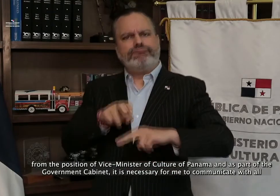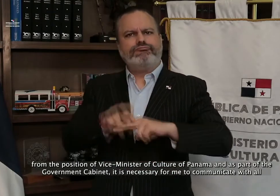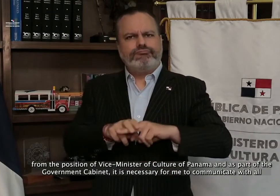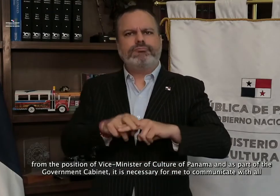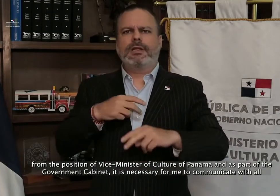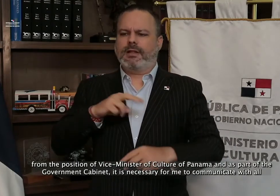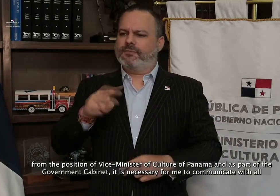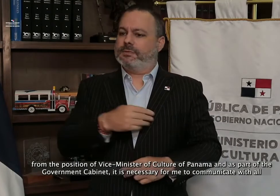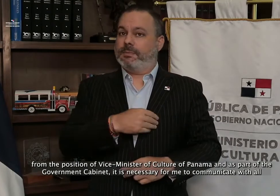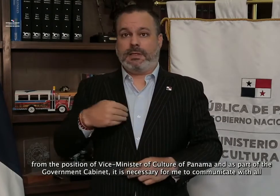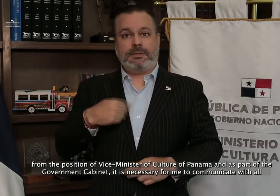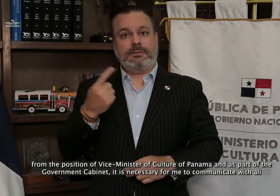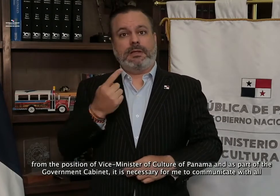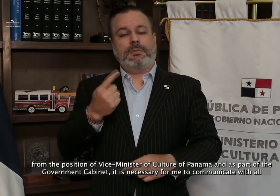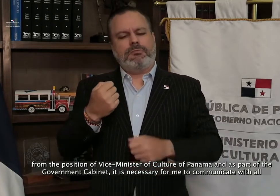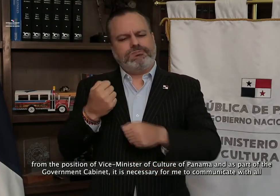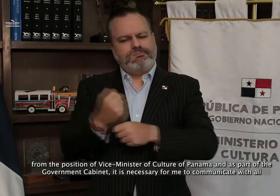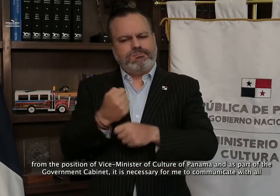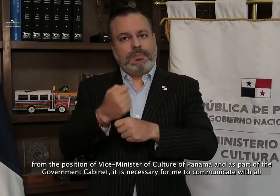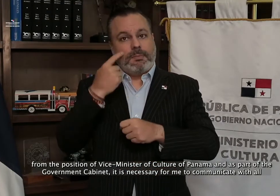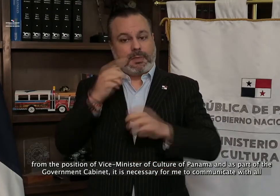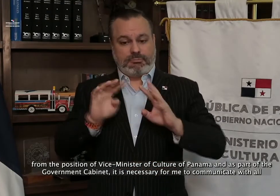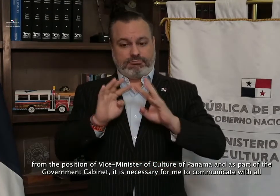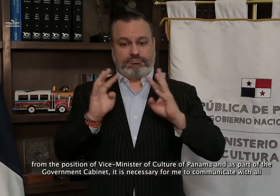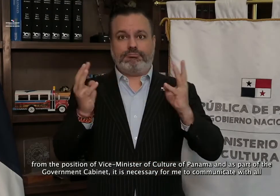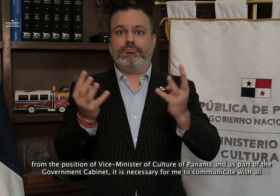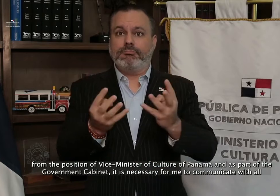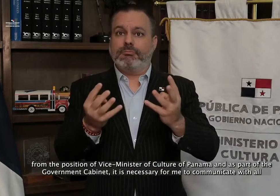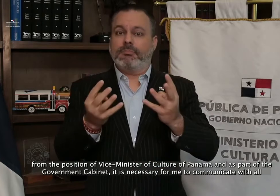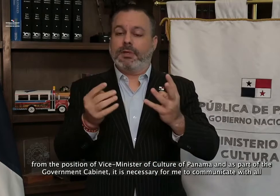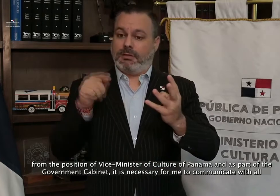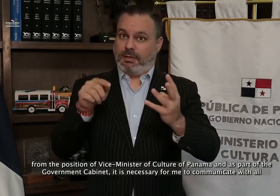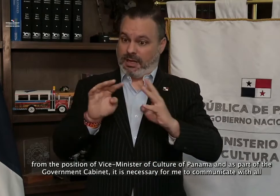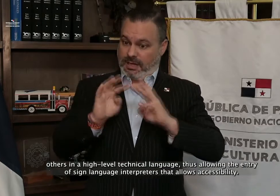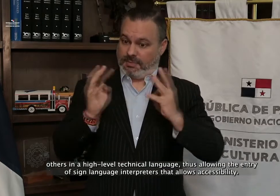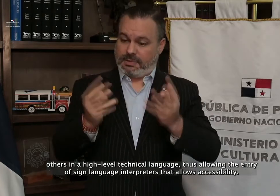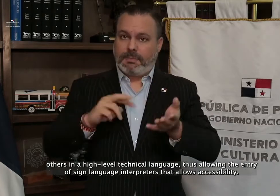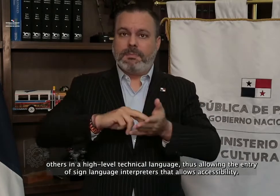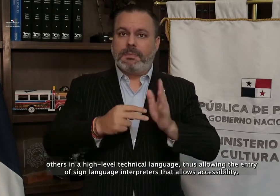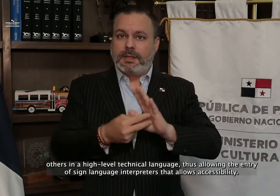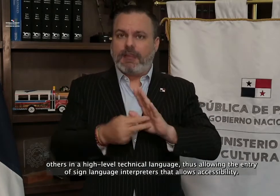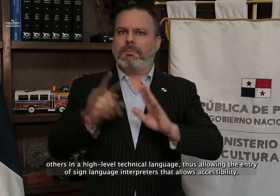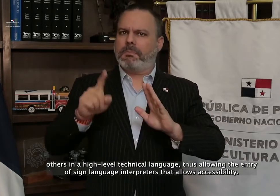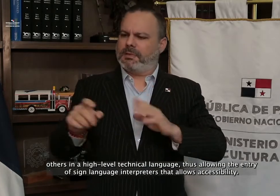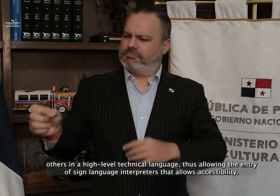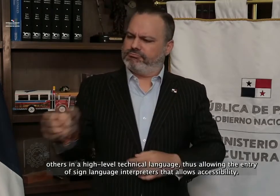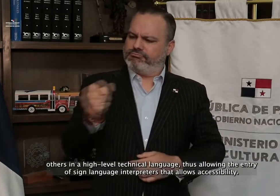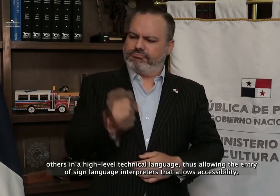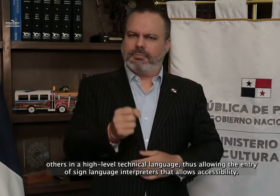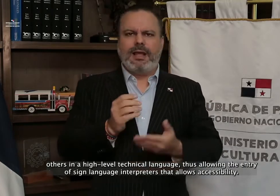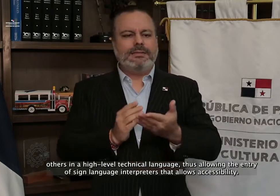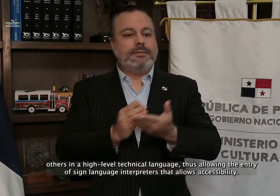con cursos, capacitaciones, enseñando a los niños y niñas y que aprendan. Desde el Gobierno